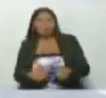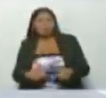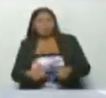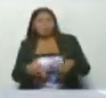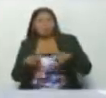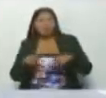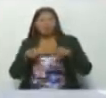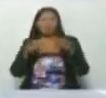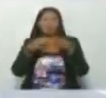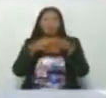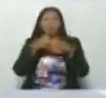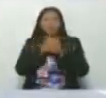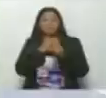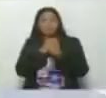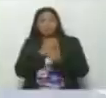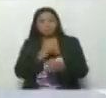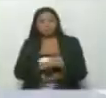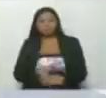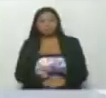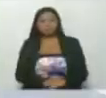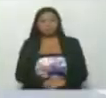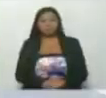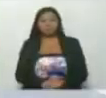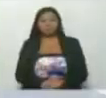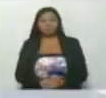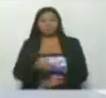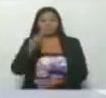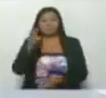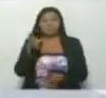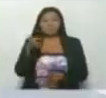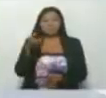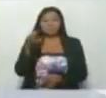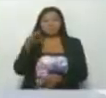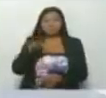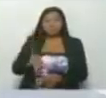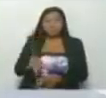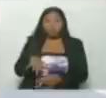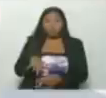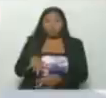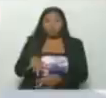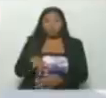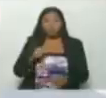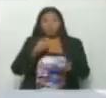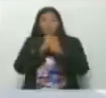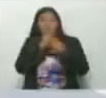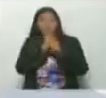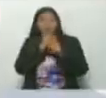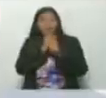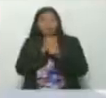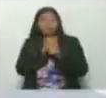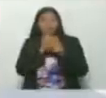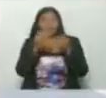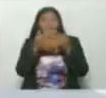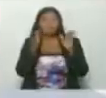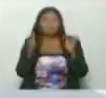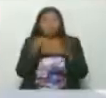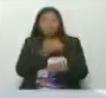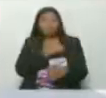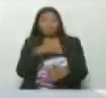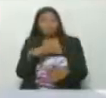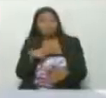sector trabajador pero también nos hablaban acerca de los sueldos de los sueldos los trabajadores del sector público el sector